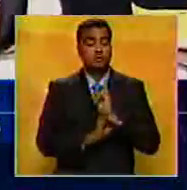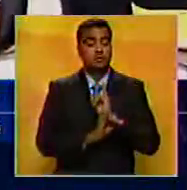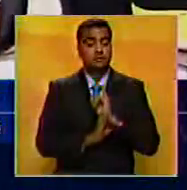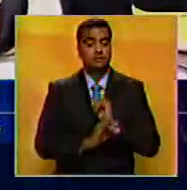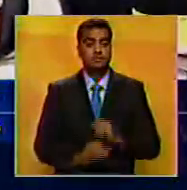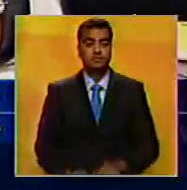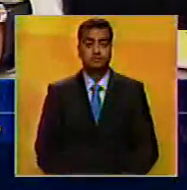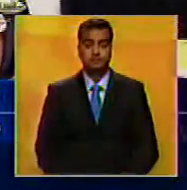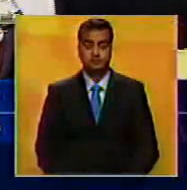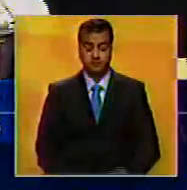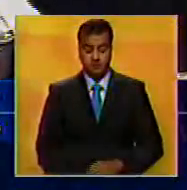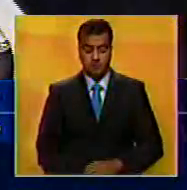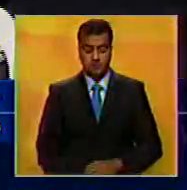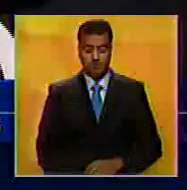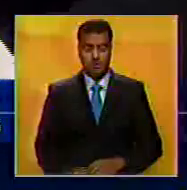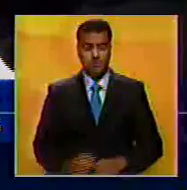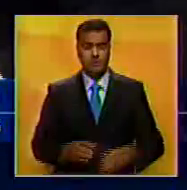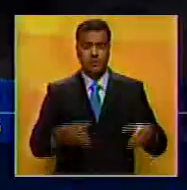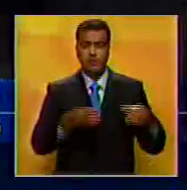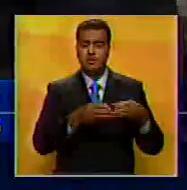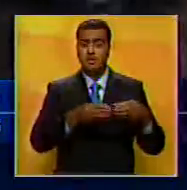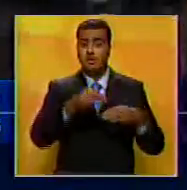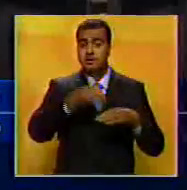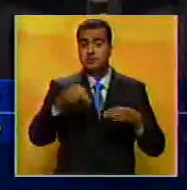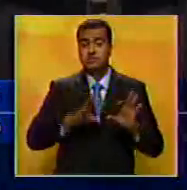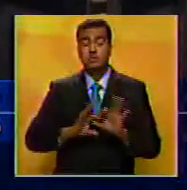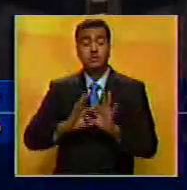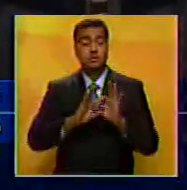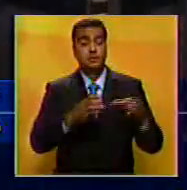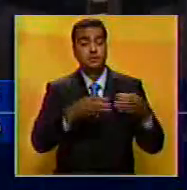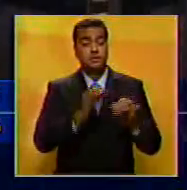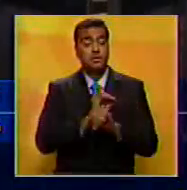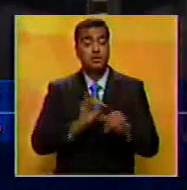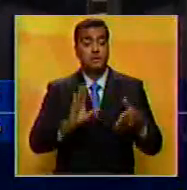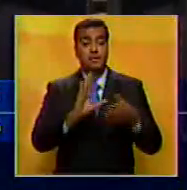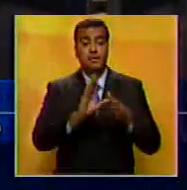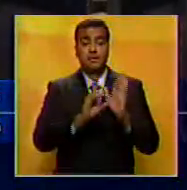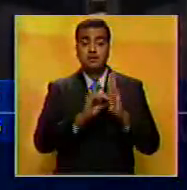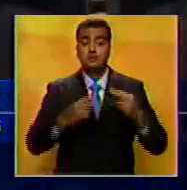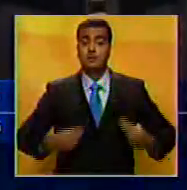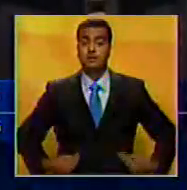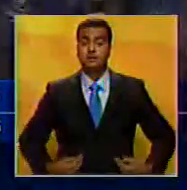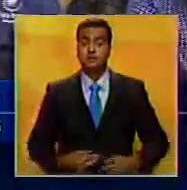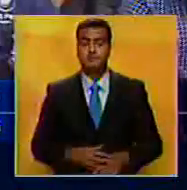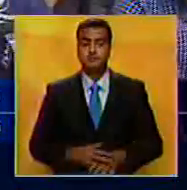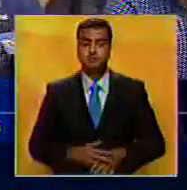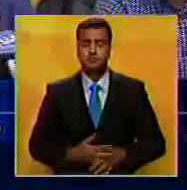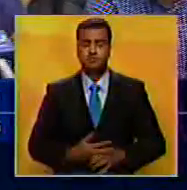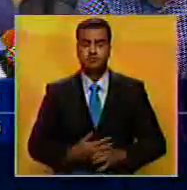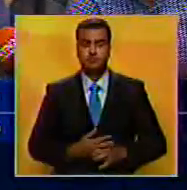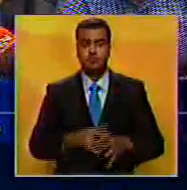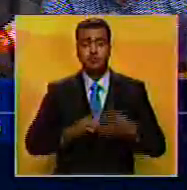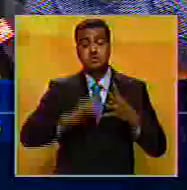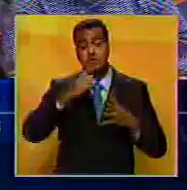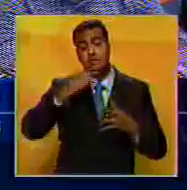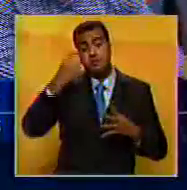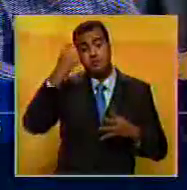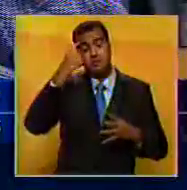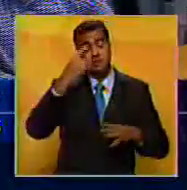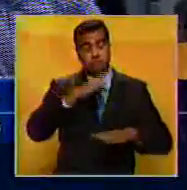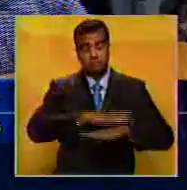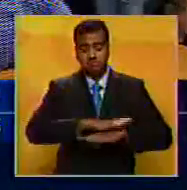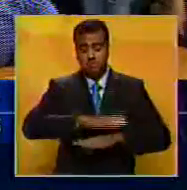como el Comité contra la Tortura de las Naciones Unidas y la Comisión Interamericana de Derechos Humanos los casos de presuntos tratos